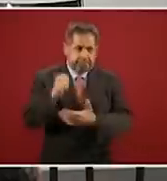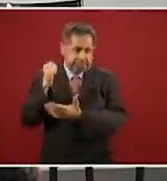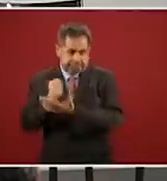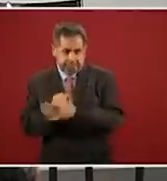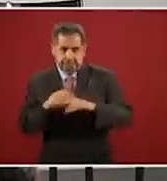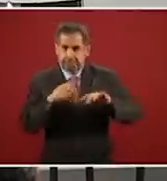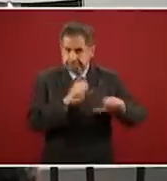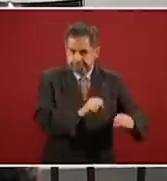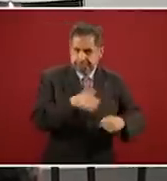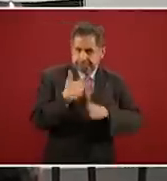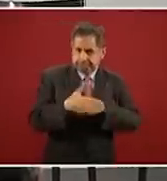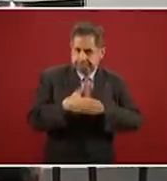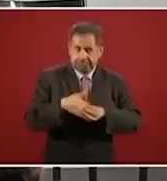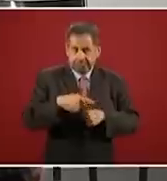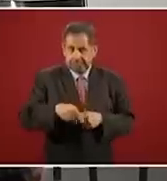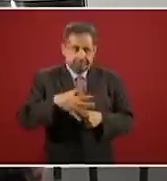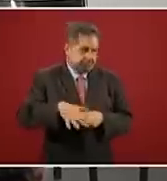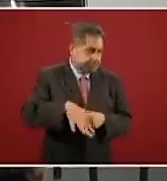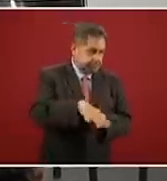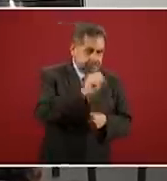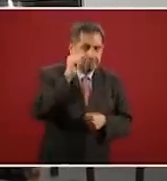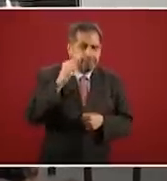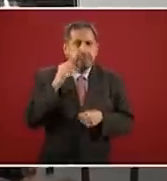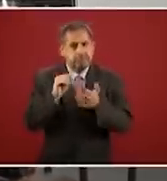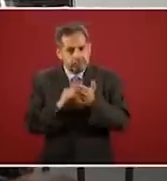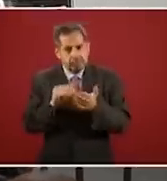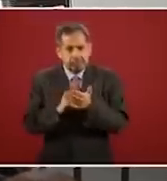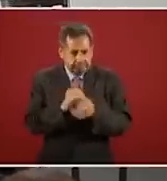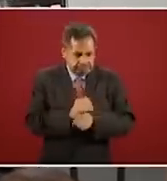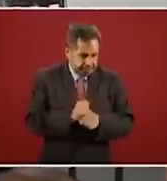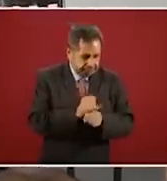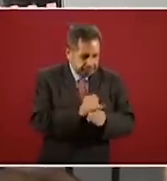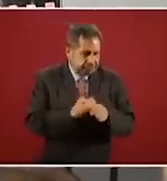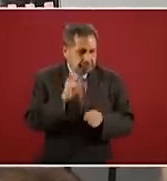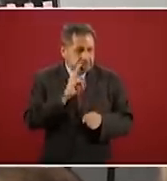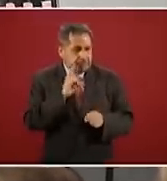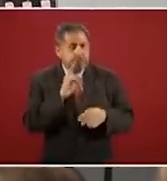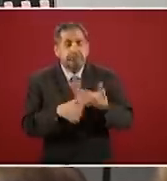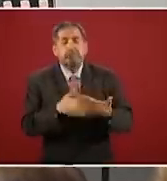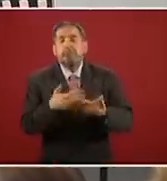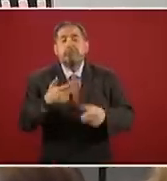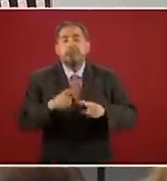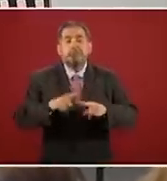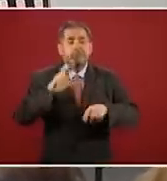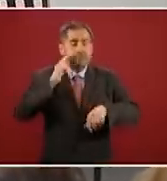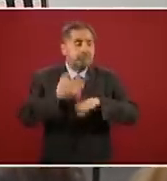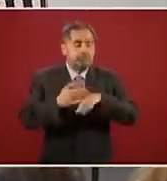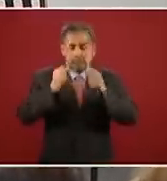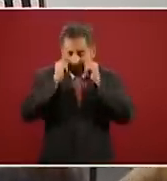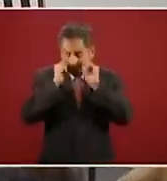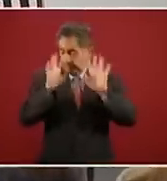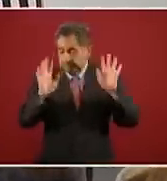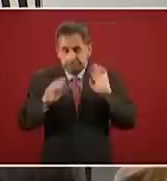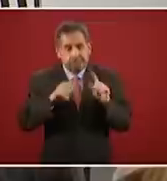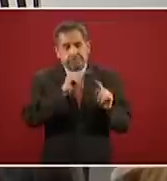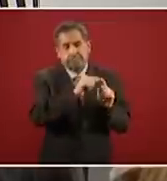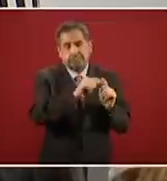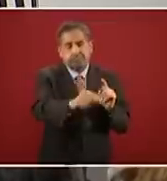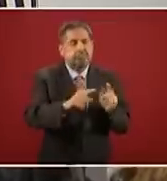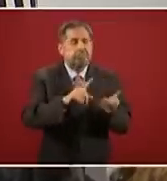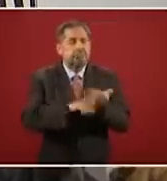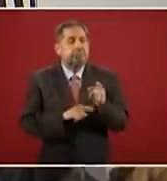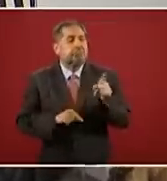seguimos perfeccionando la investigación para efecto de determinar si hubiera una responsabilidad de cualquier otra persona, incluyendo el caso